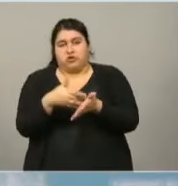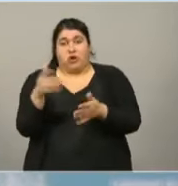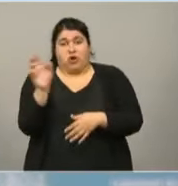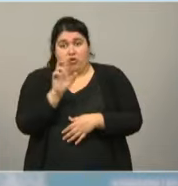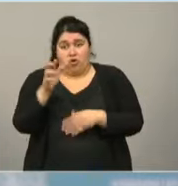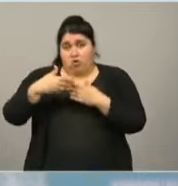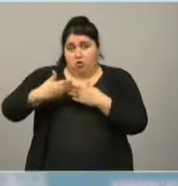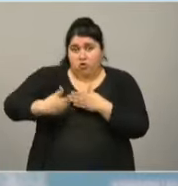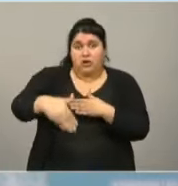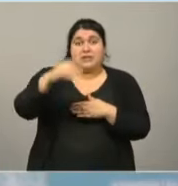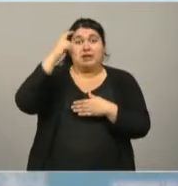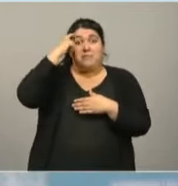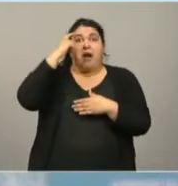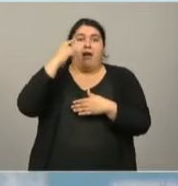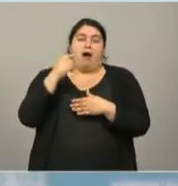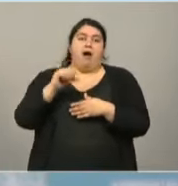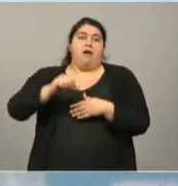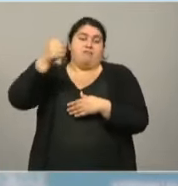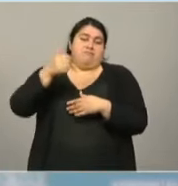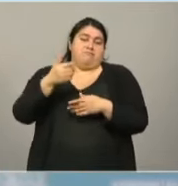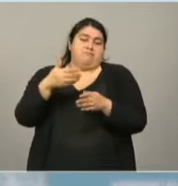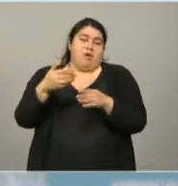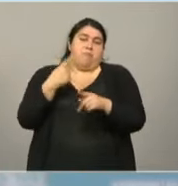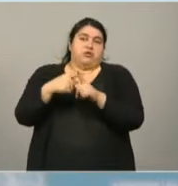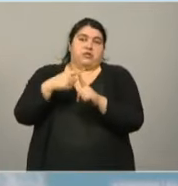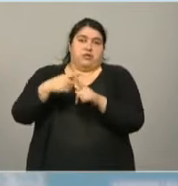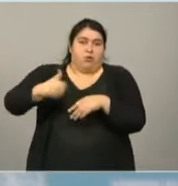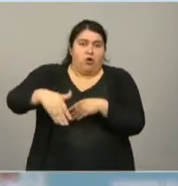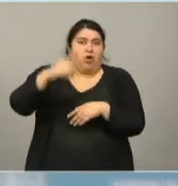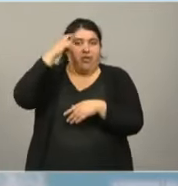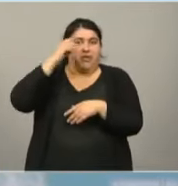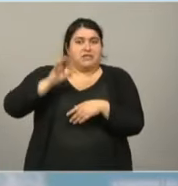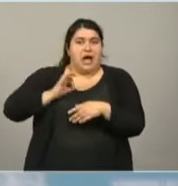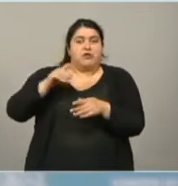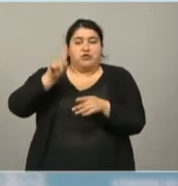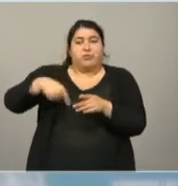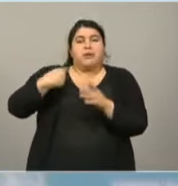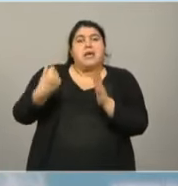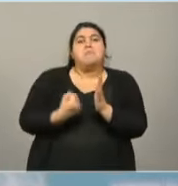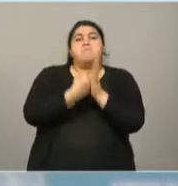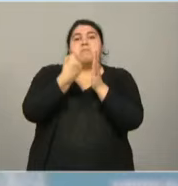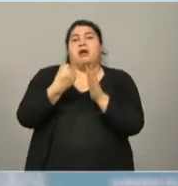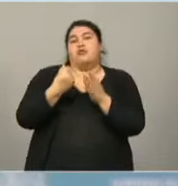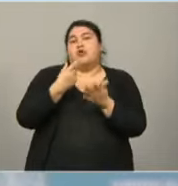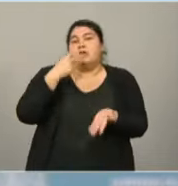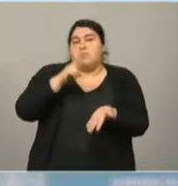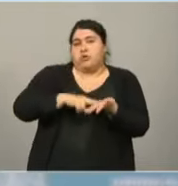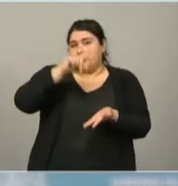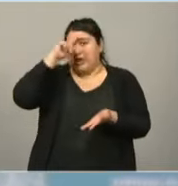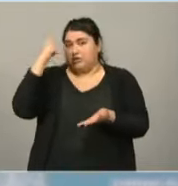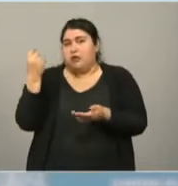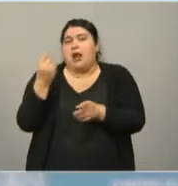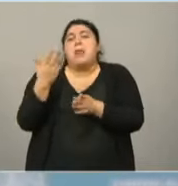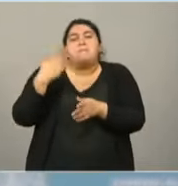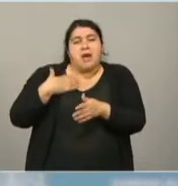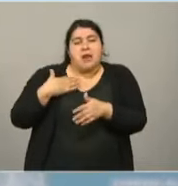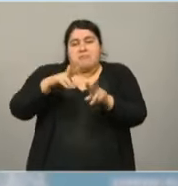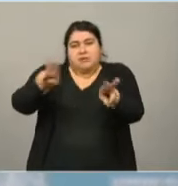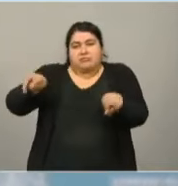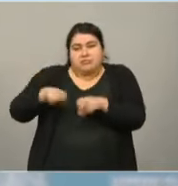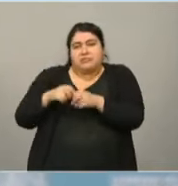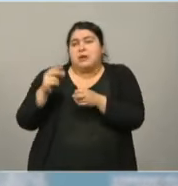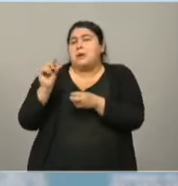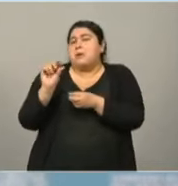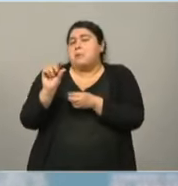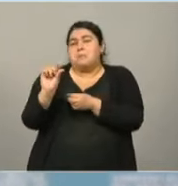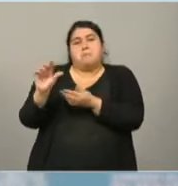los próximos 10 años lo que puede llegar a impactar de los impuestos nacionales sobre ese monto es un monto mínimo creemos eh Y estamos